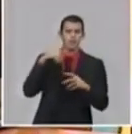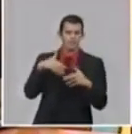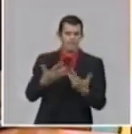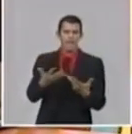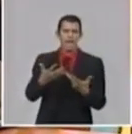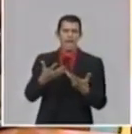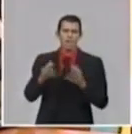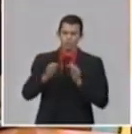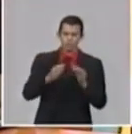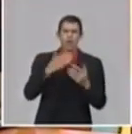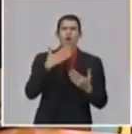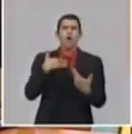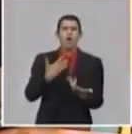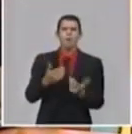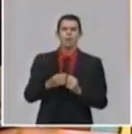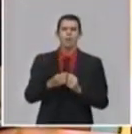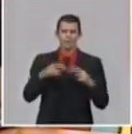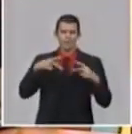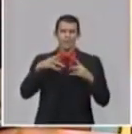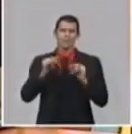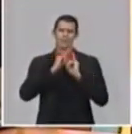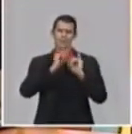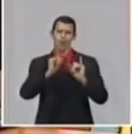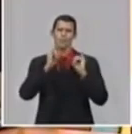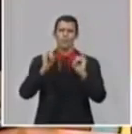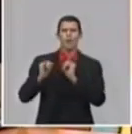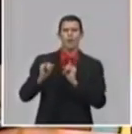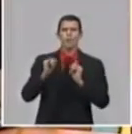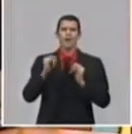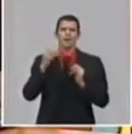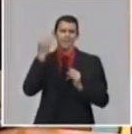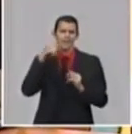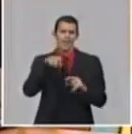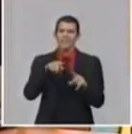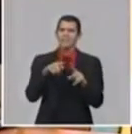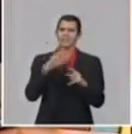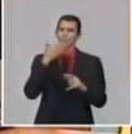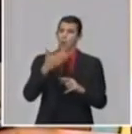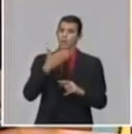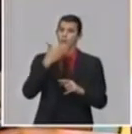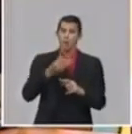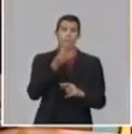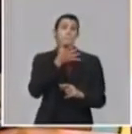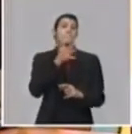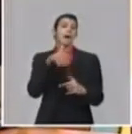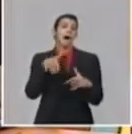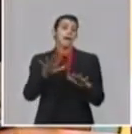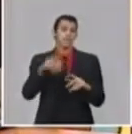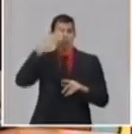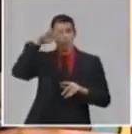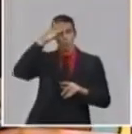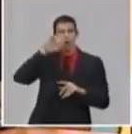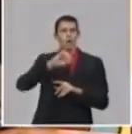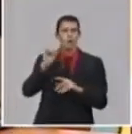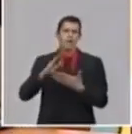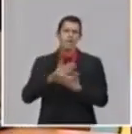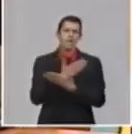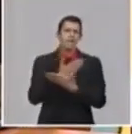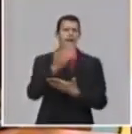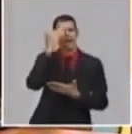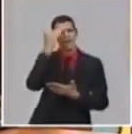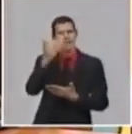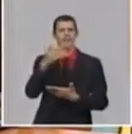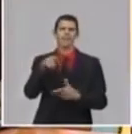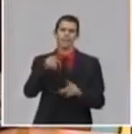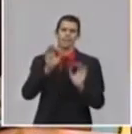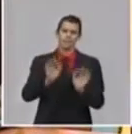desde Cuba, desde lo que Cuba produce. ¿Cómo se sigue manifestando la participación del interferón en los protocolos internacionales y en el caso de